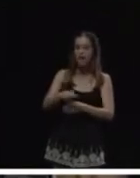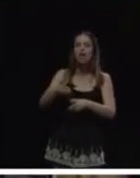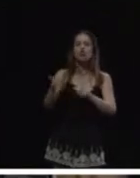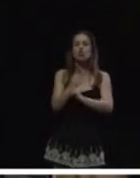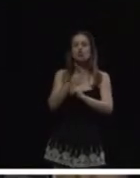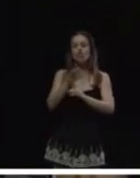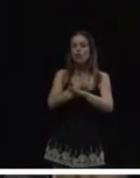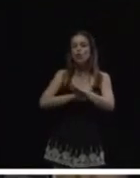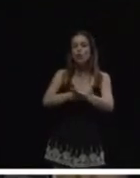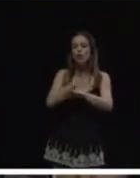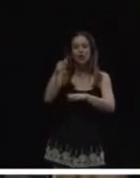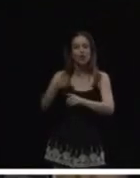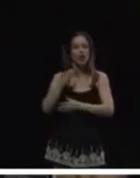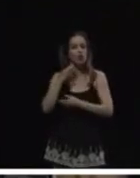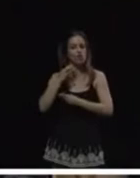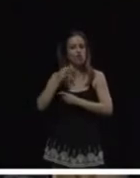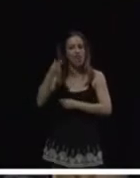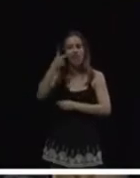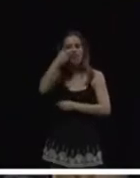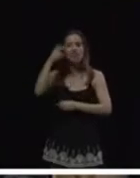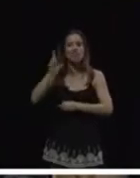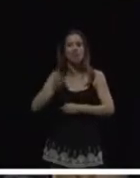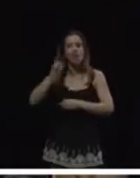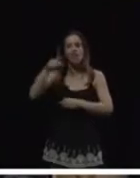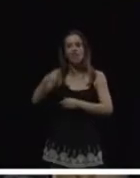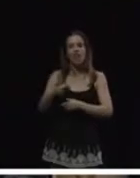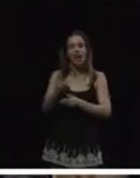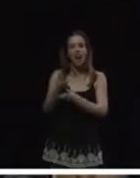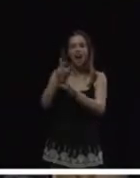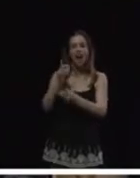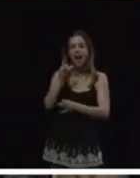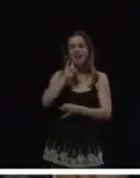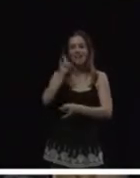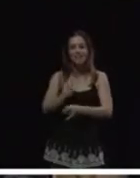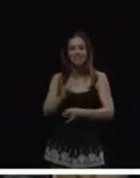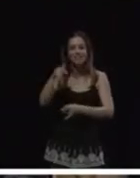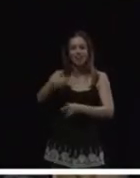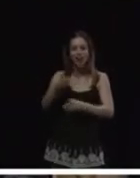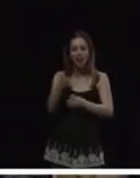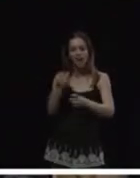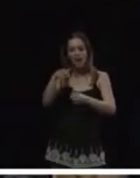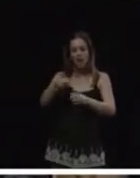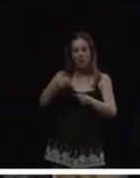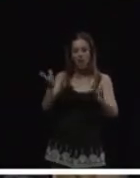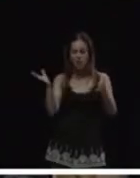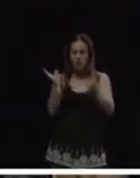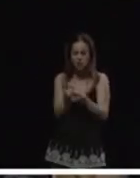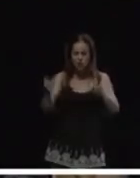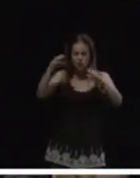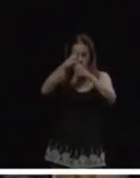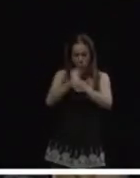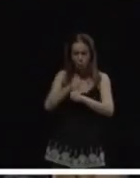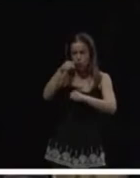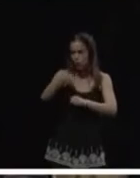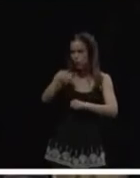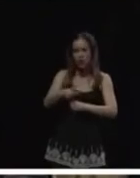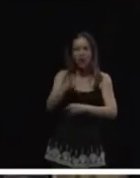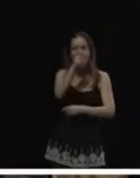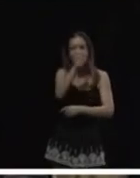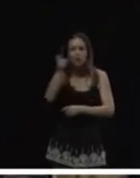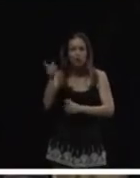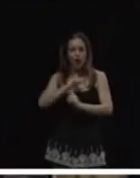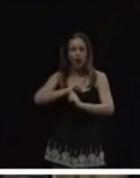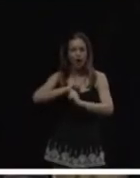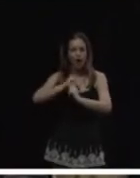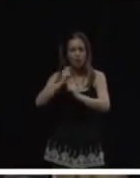a las eléctricas, que no le debiese nada a los fondos buitres y que le debiese todo a la gente. Os va a sonar atópico, pero